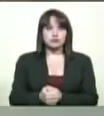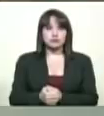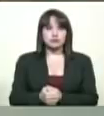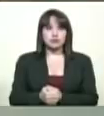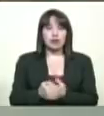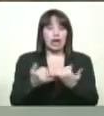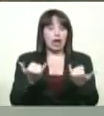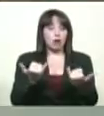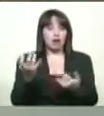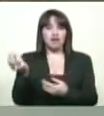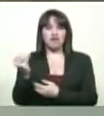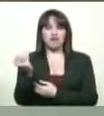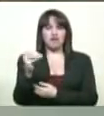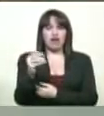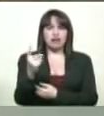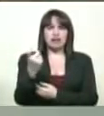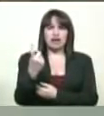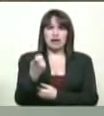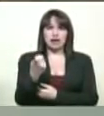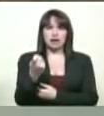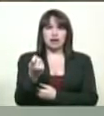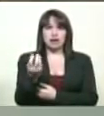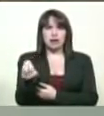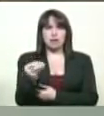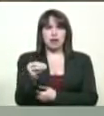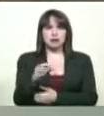ahora falta todavía mucho por hacer